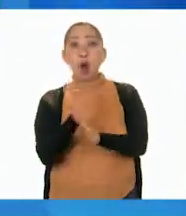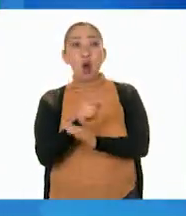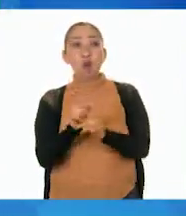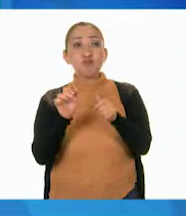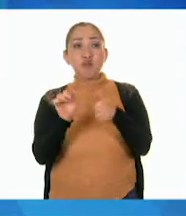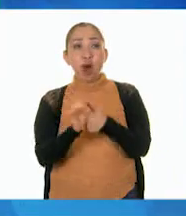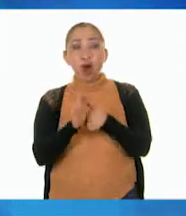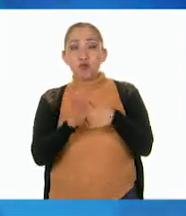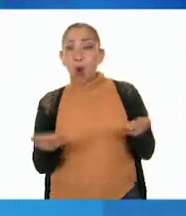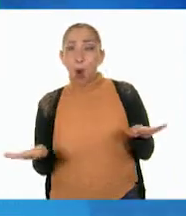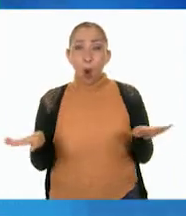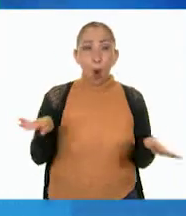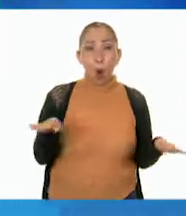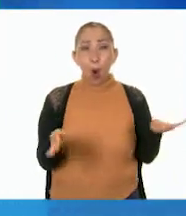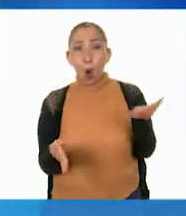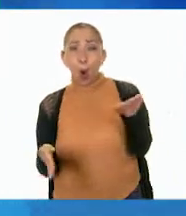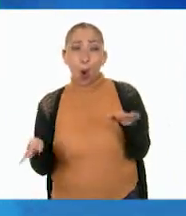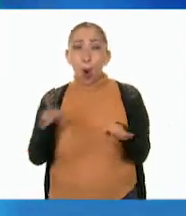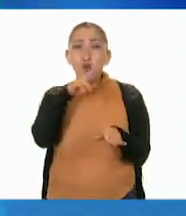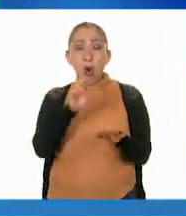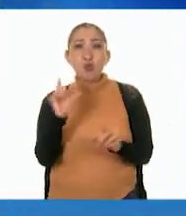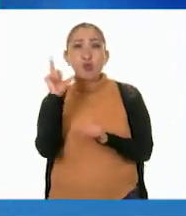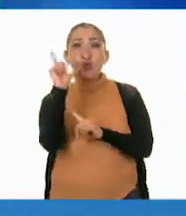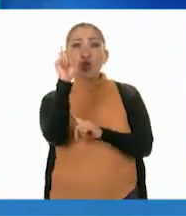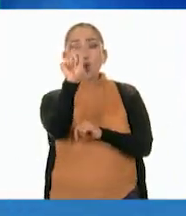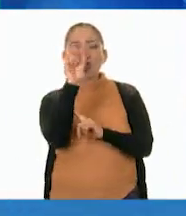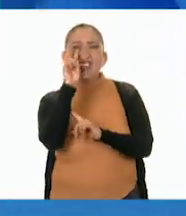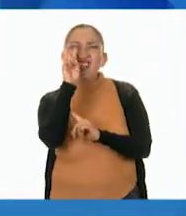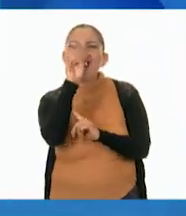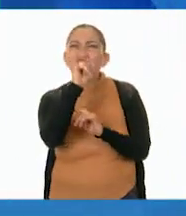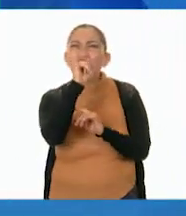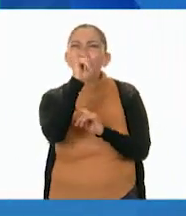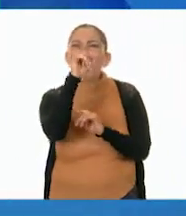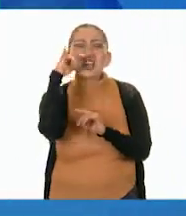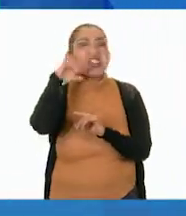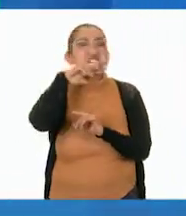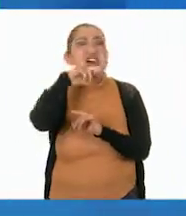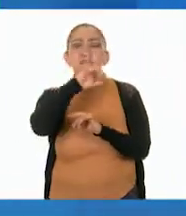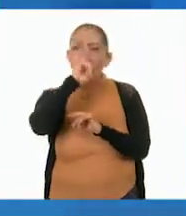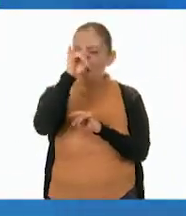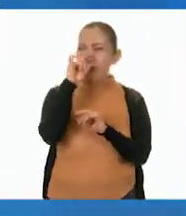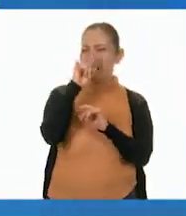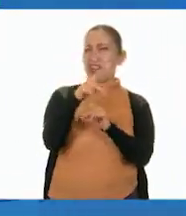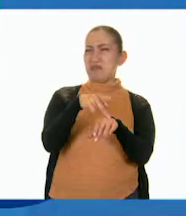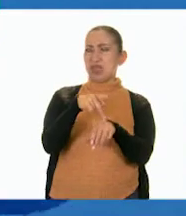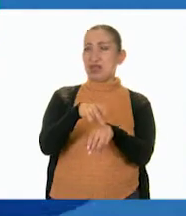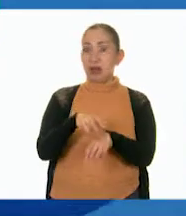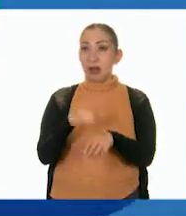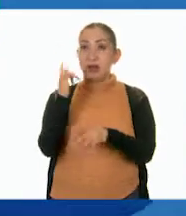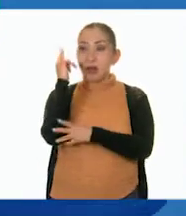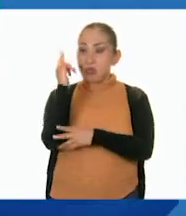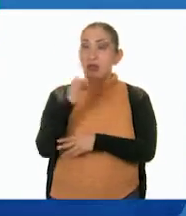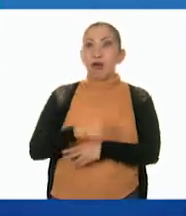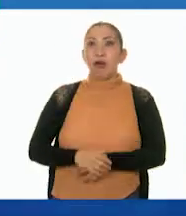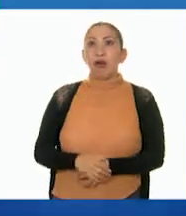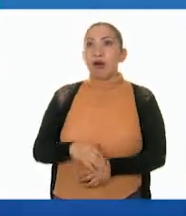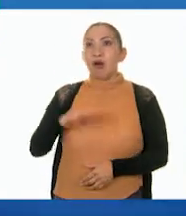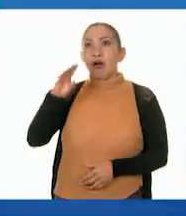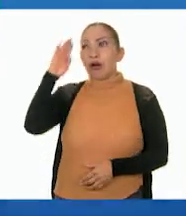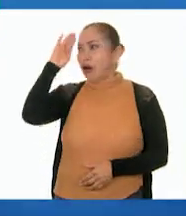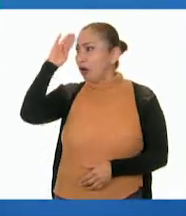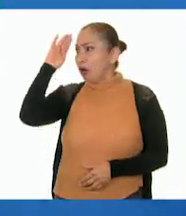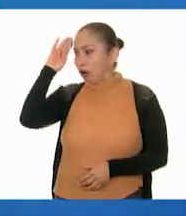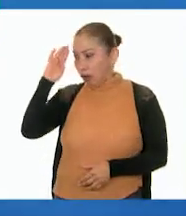así, el pájaro empezó a volar tan rápido que parecía una piedra que iba volando y se perdió el horizonte y dice, ¡ay, qué bárbaro!